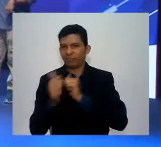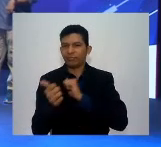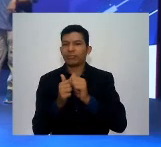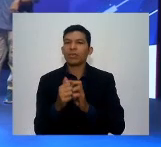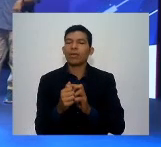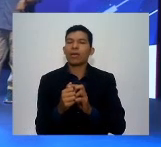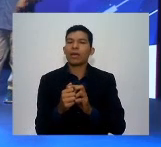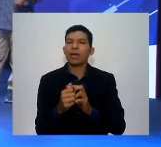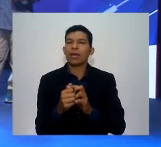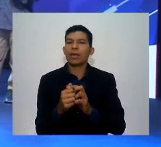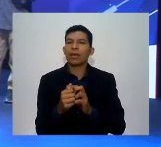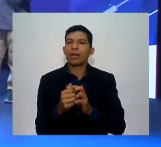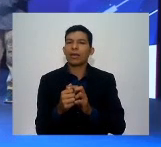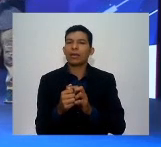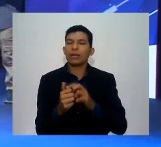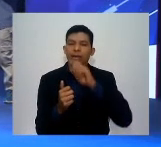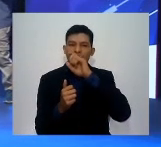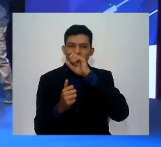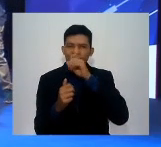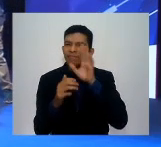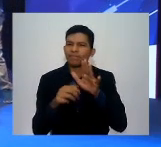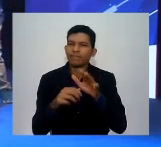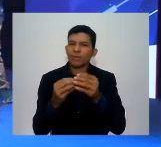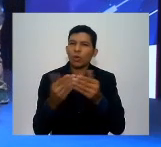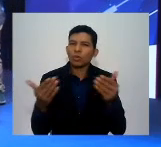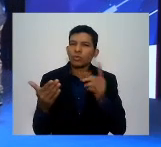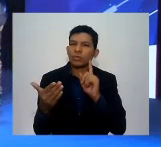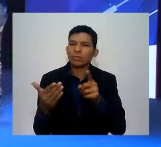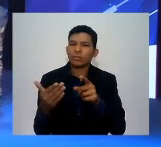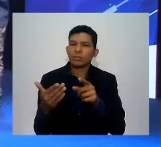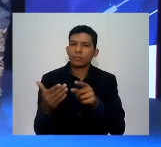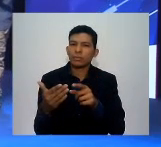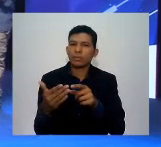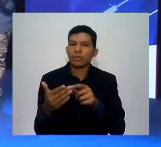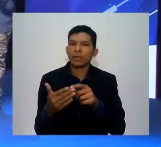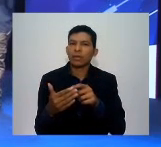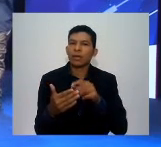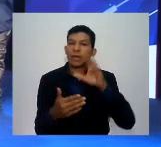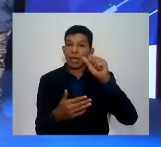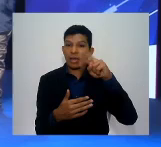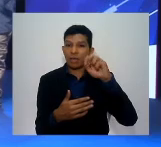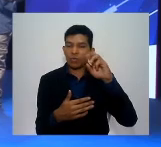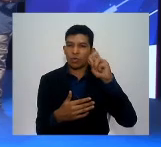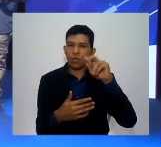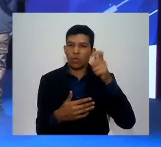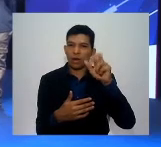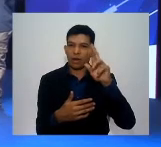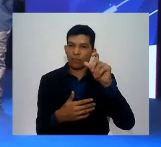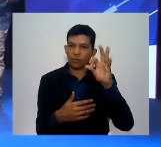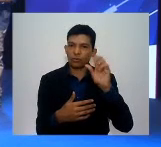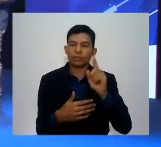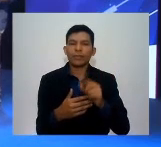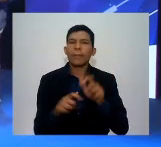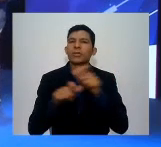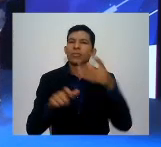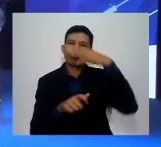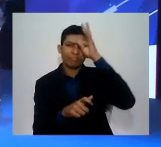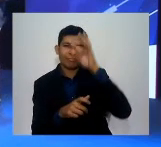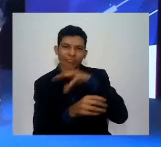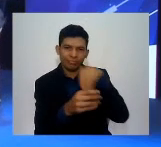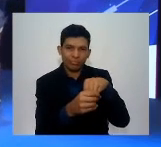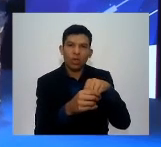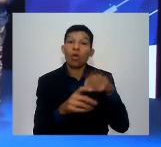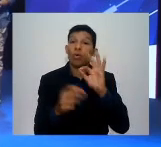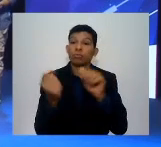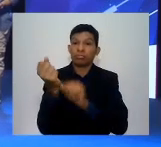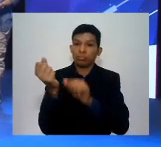y esos electrodos lo que hacen es enviar una pequeña señal de corriente y después medir los cambios de la caja torácica del bebé cuando está respirando.